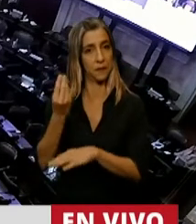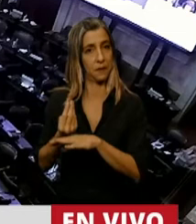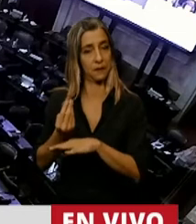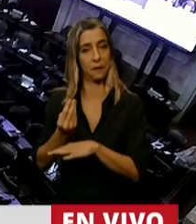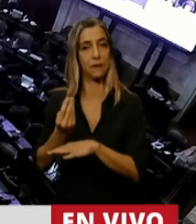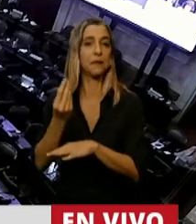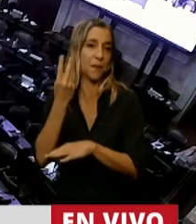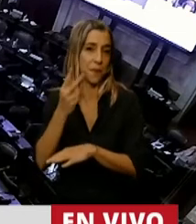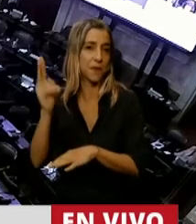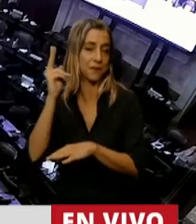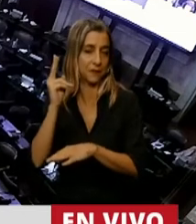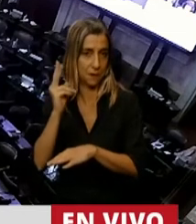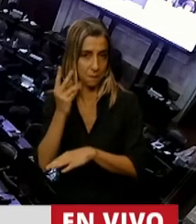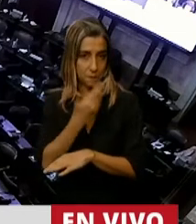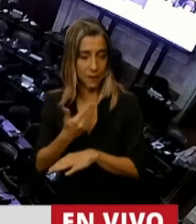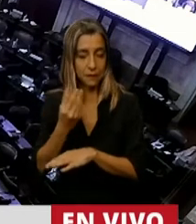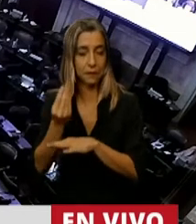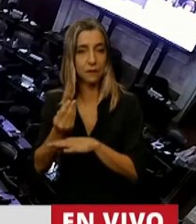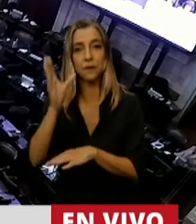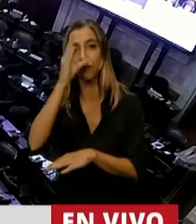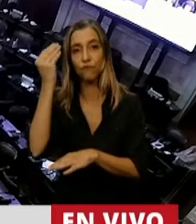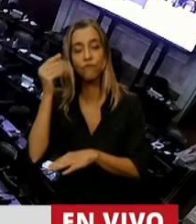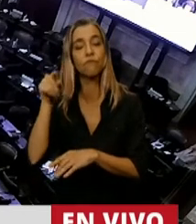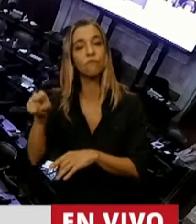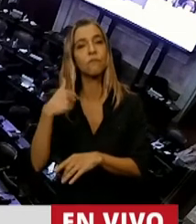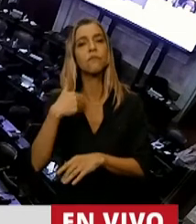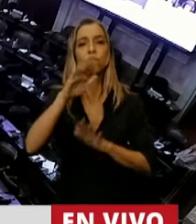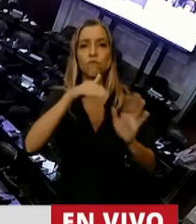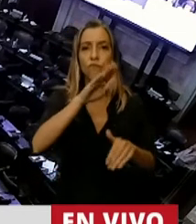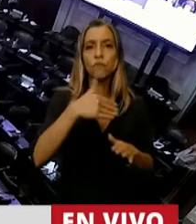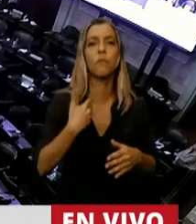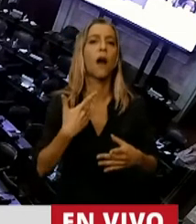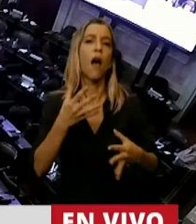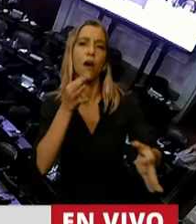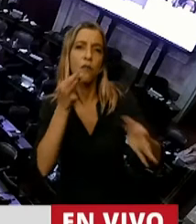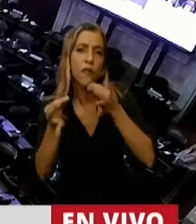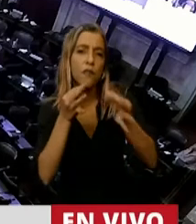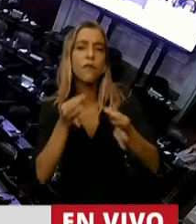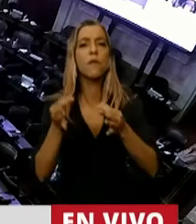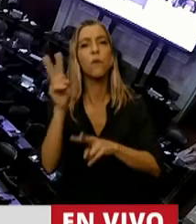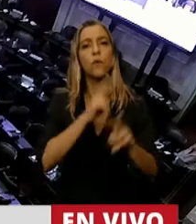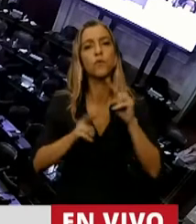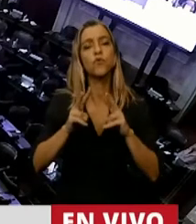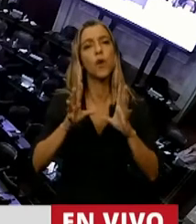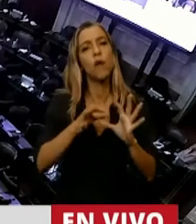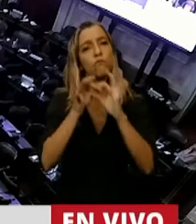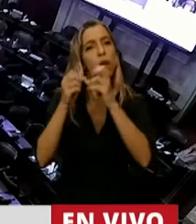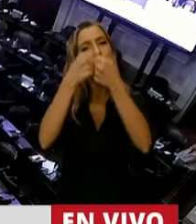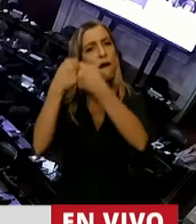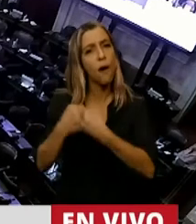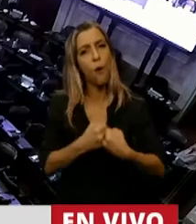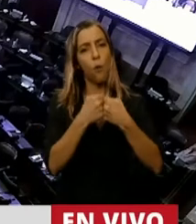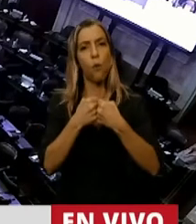Kirchner, convocó a una mesa de diálogo, a una mesa de consenso, un consenso nacional. Desde Juntos por el